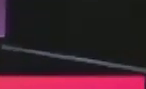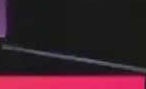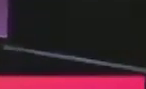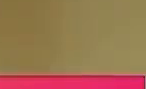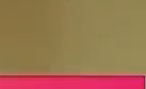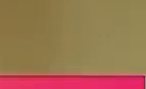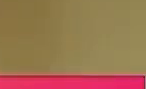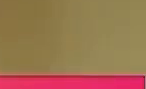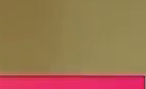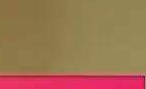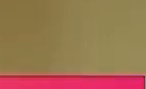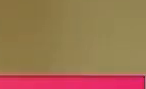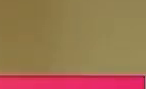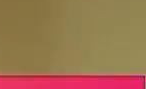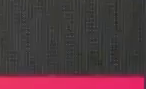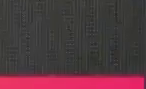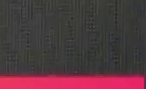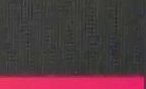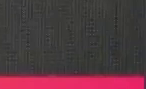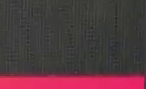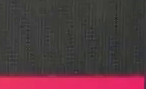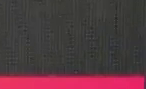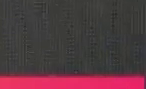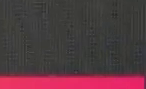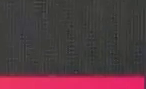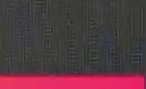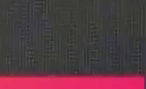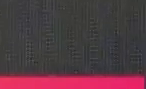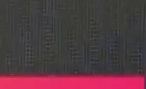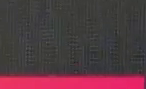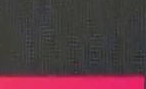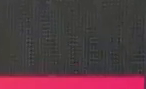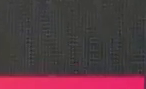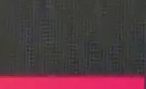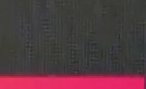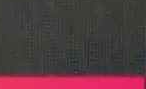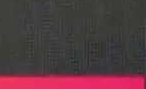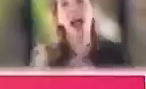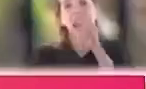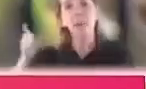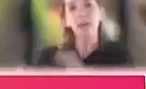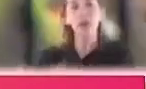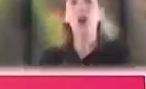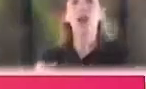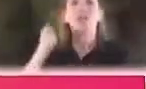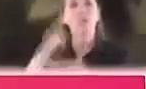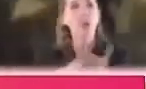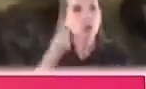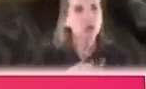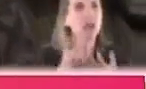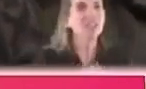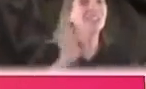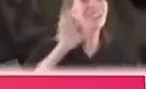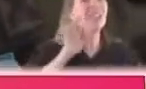constantemente el llamado a diálogo, invocando el principio de la integridad territorial. El territorio argentino ha sido violado por